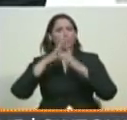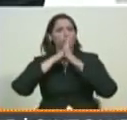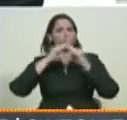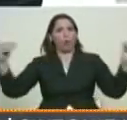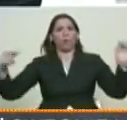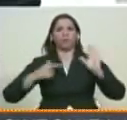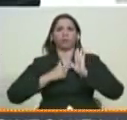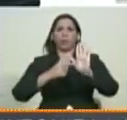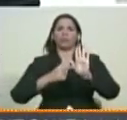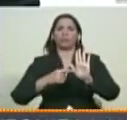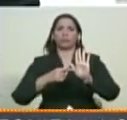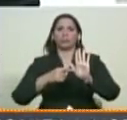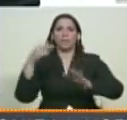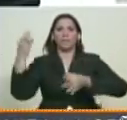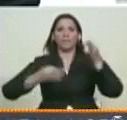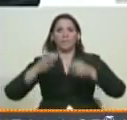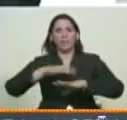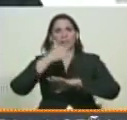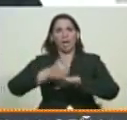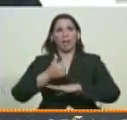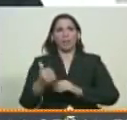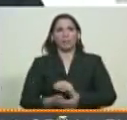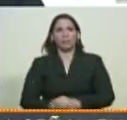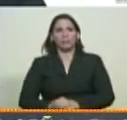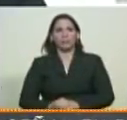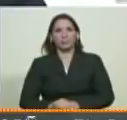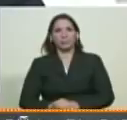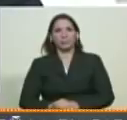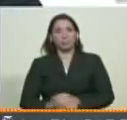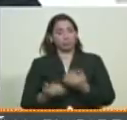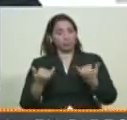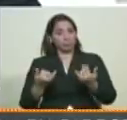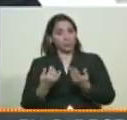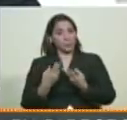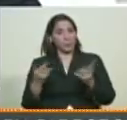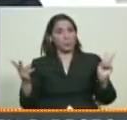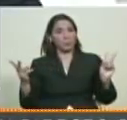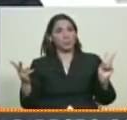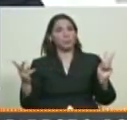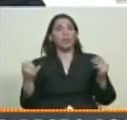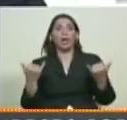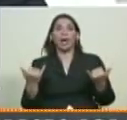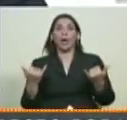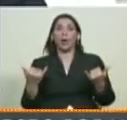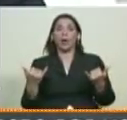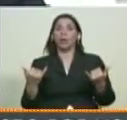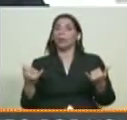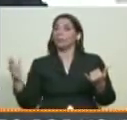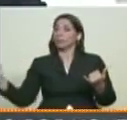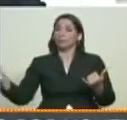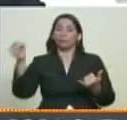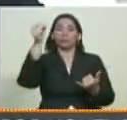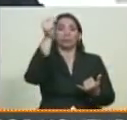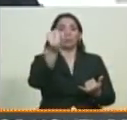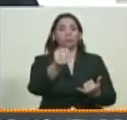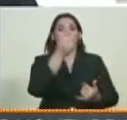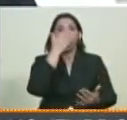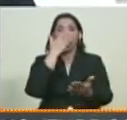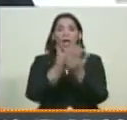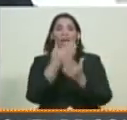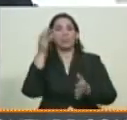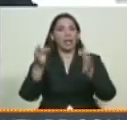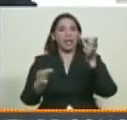presentado por nuestros fiscales. Obviamente lo que queda es que se presenten ante los tribunales y paguen por los